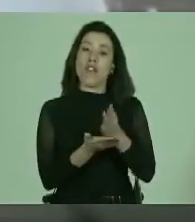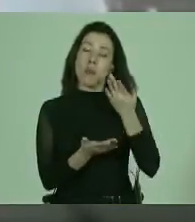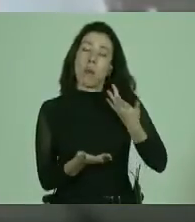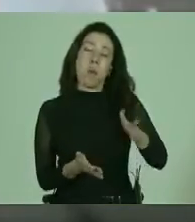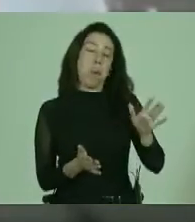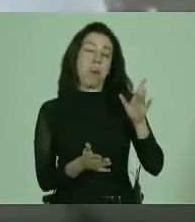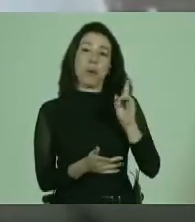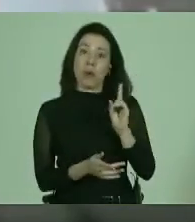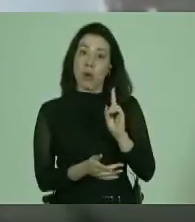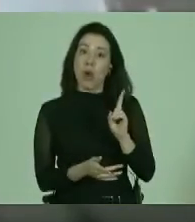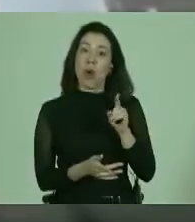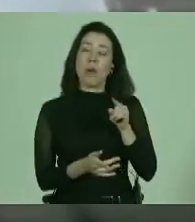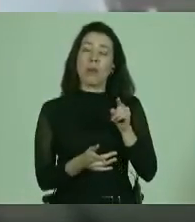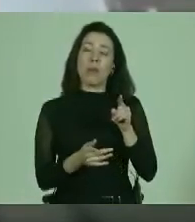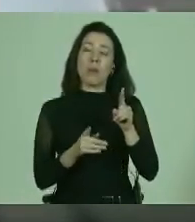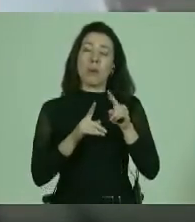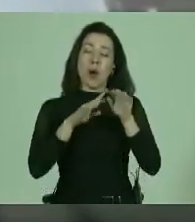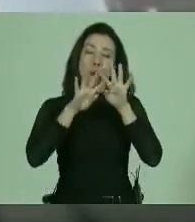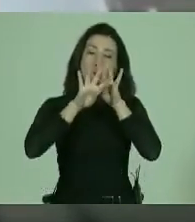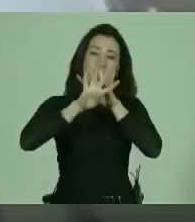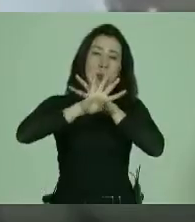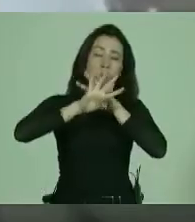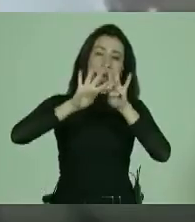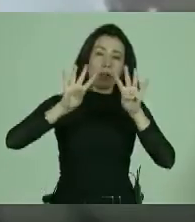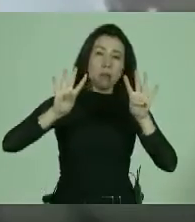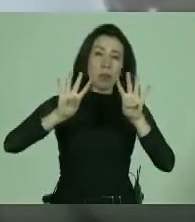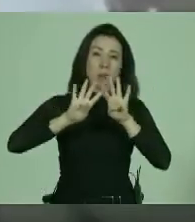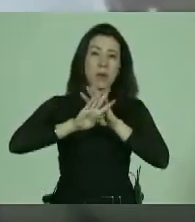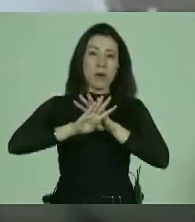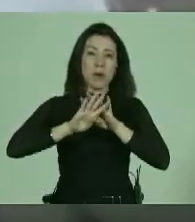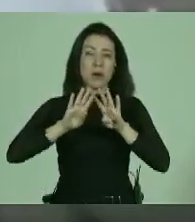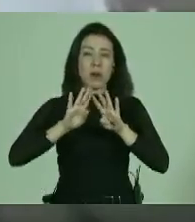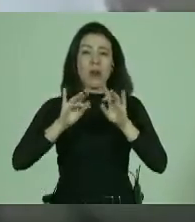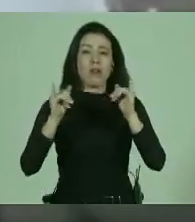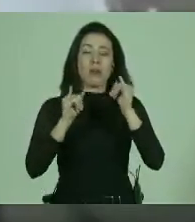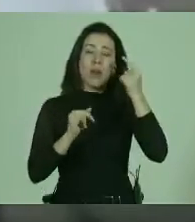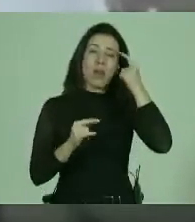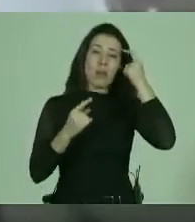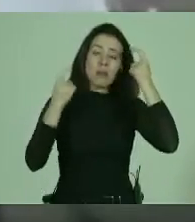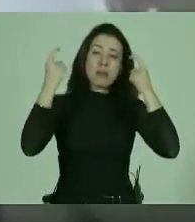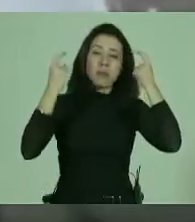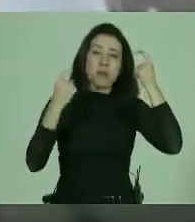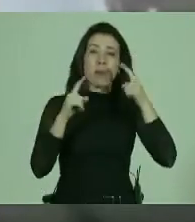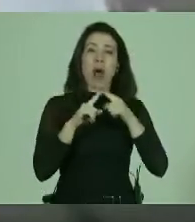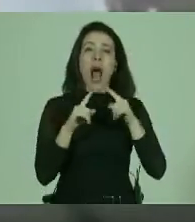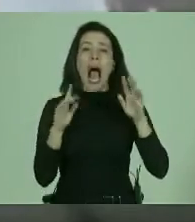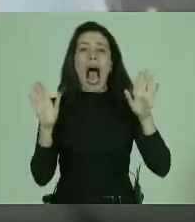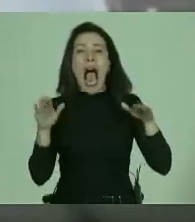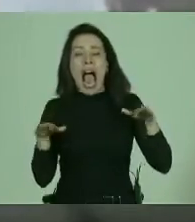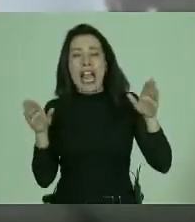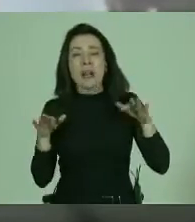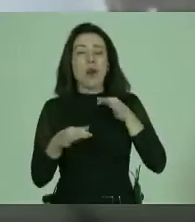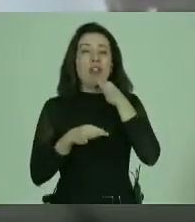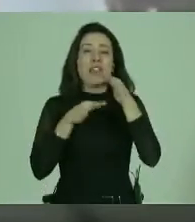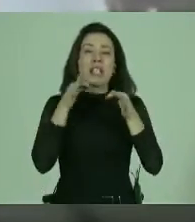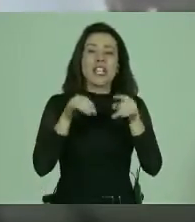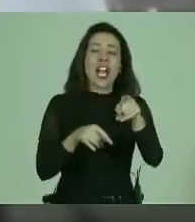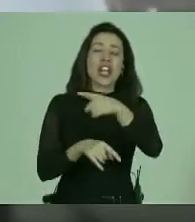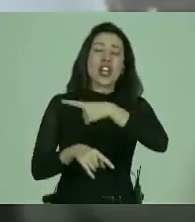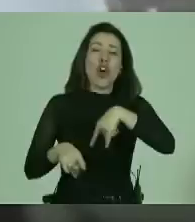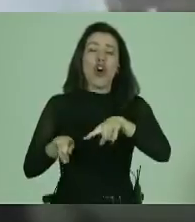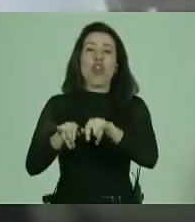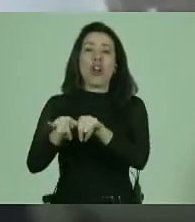bajo un manto de buenismo de idealismo de ángel ismo de decir que todos somos